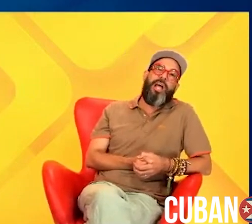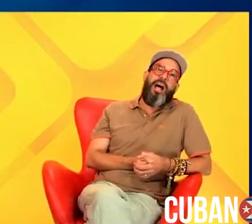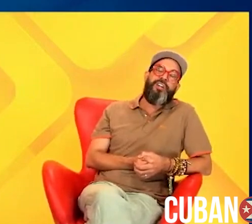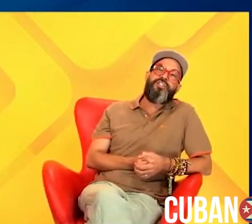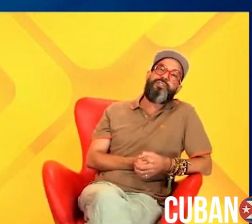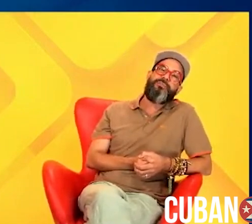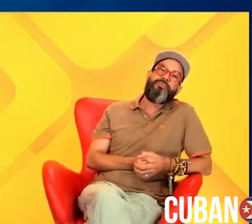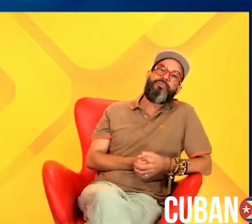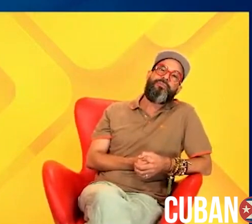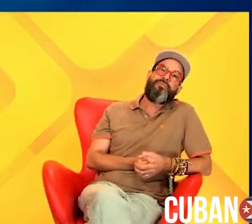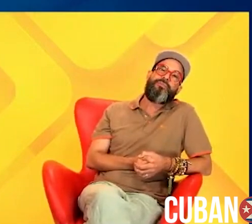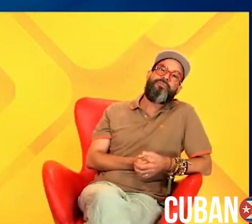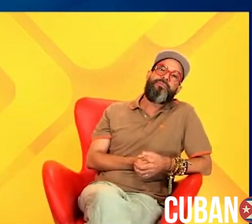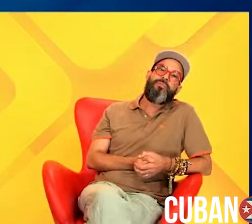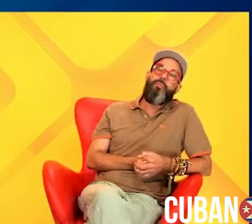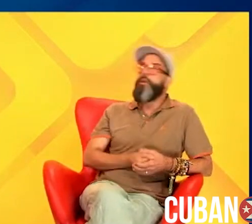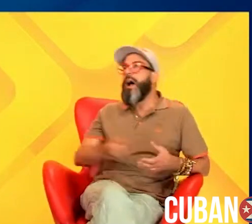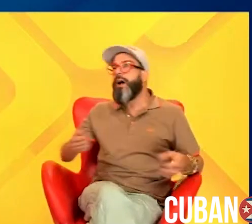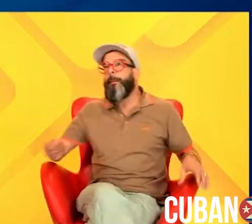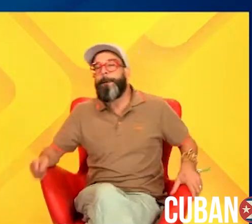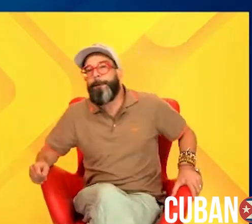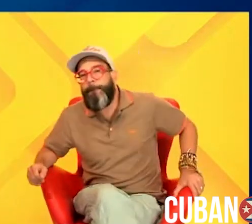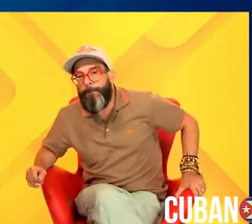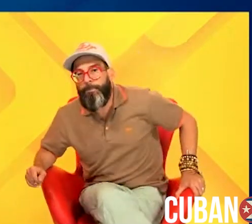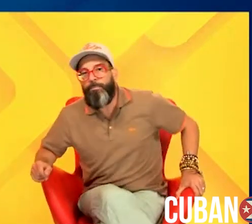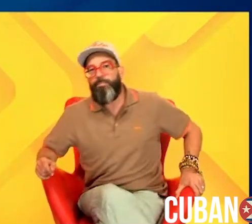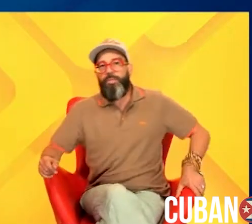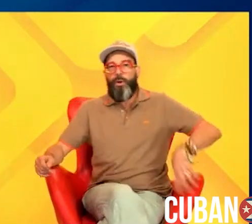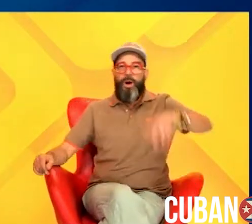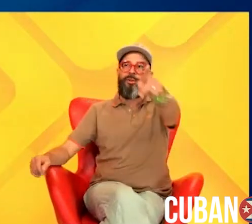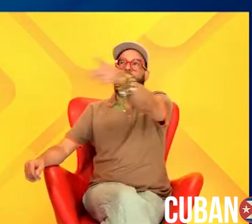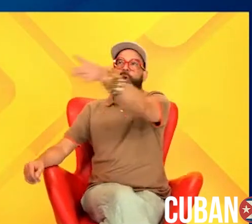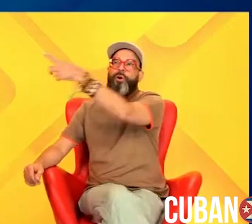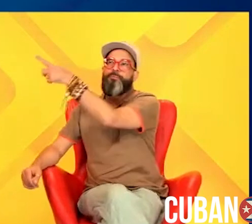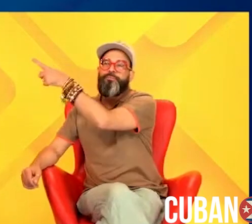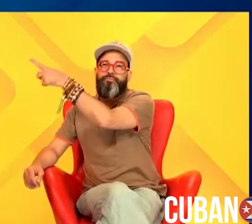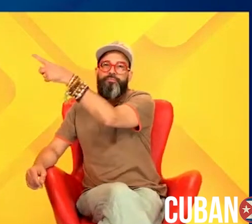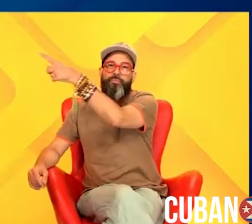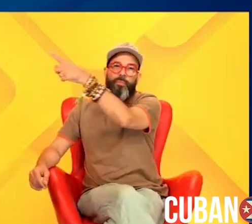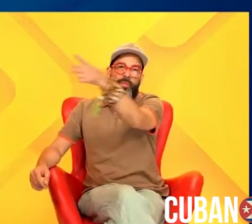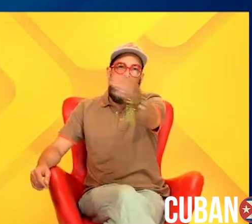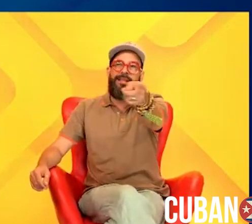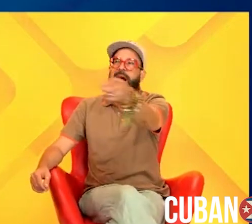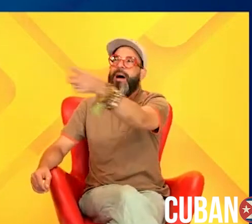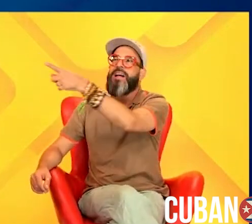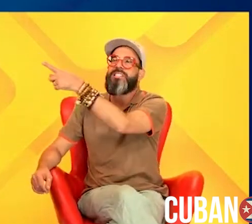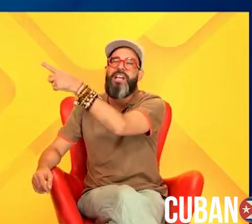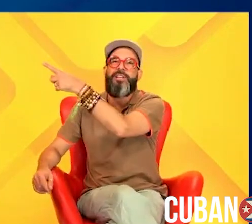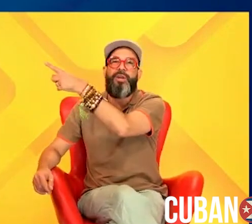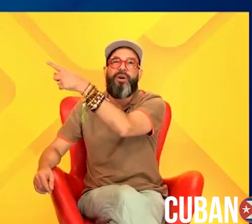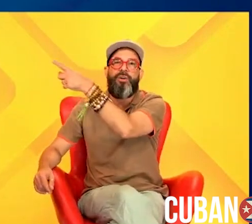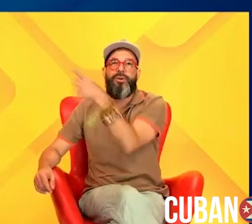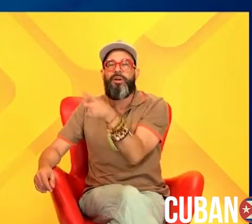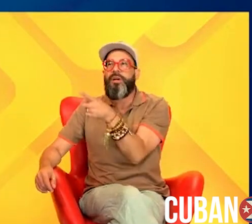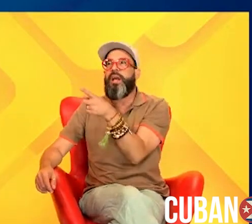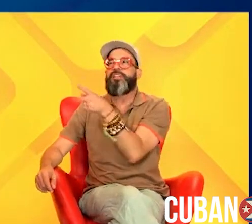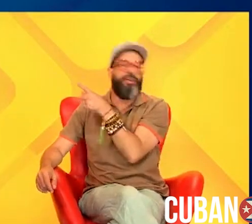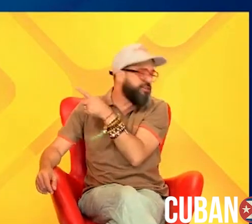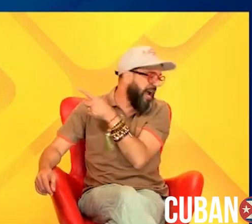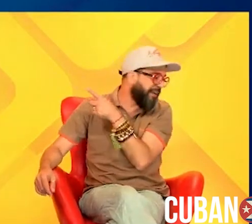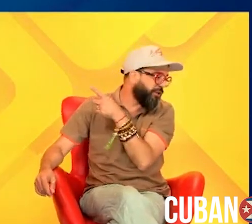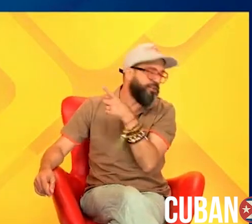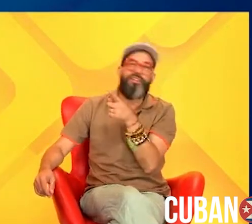anécdotas muma cuando estabas haciendo